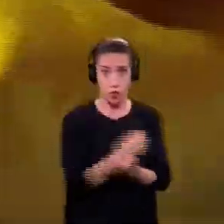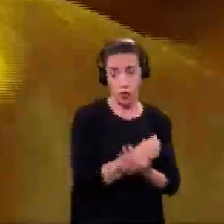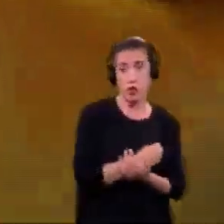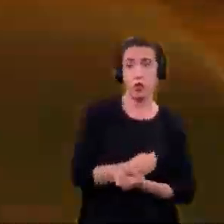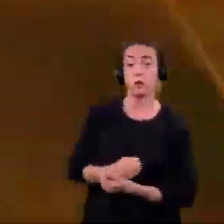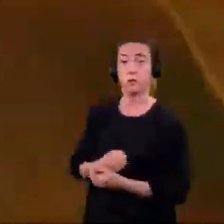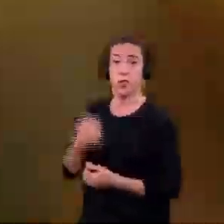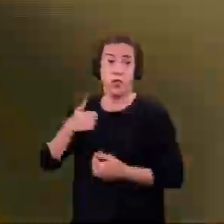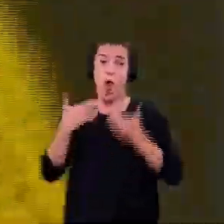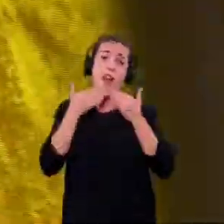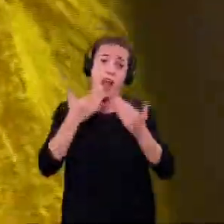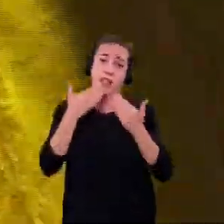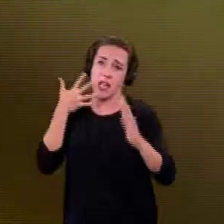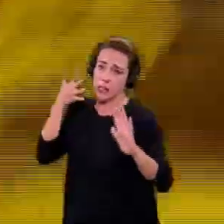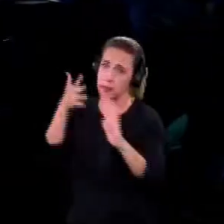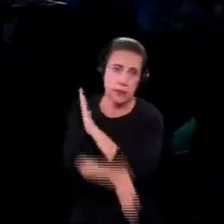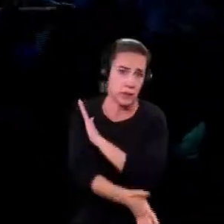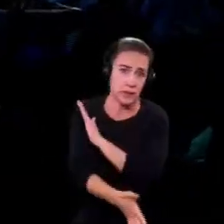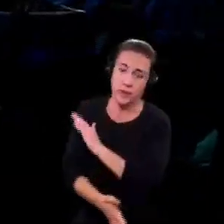Eternamente siempre agradecido.